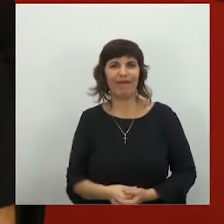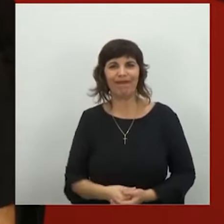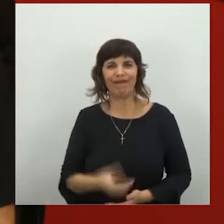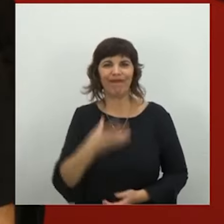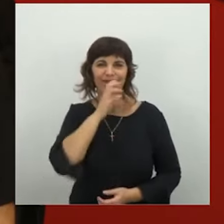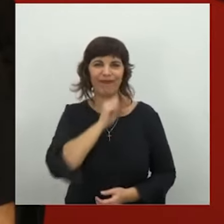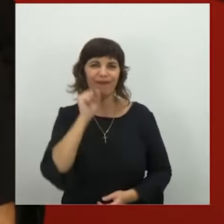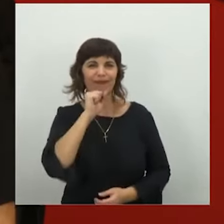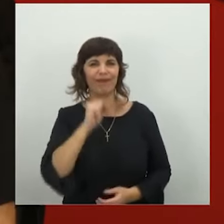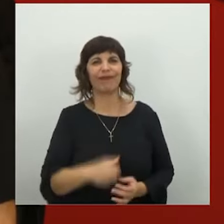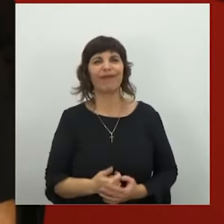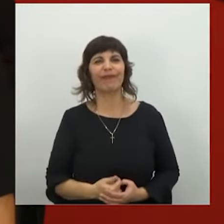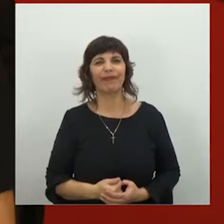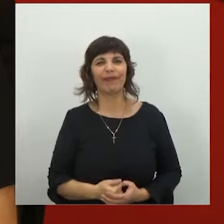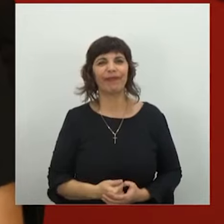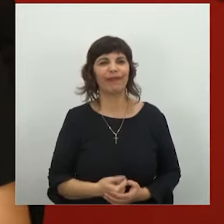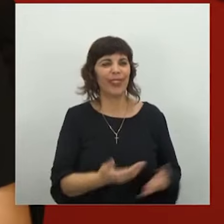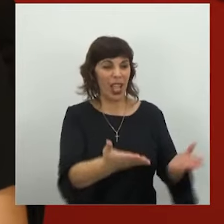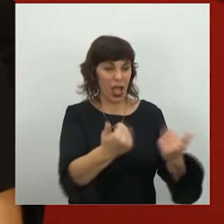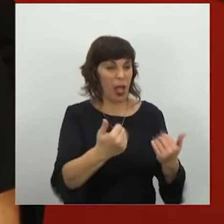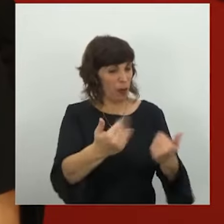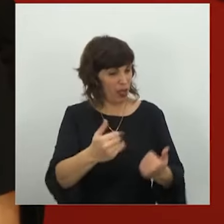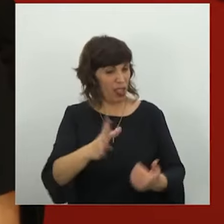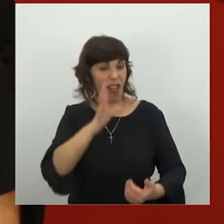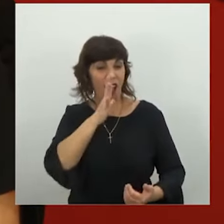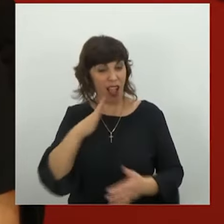que sí. Venid a las aguas.